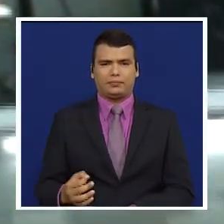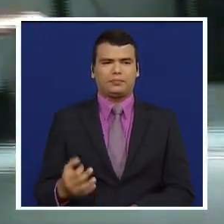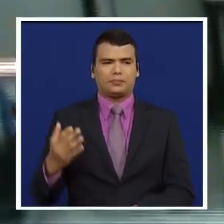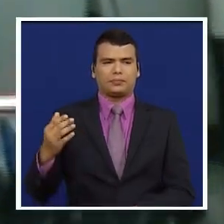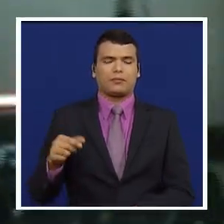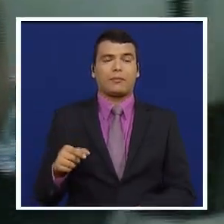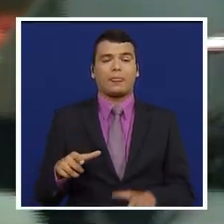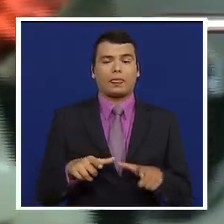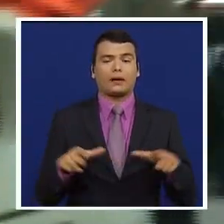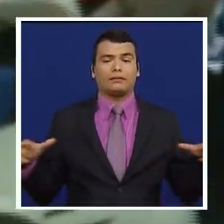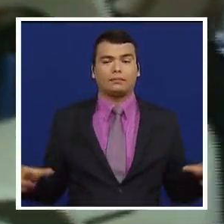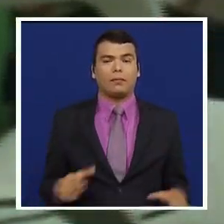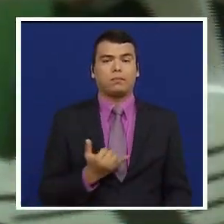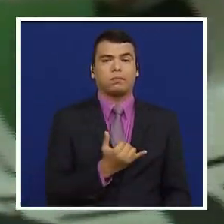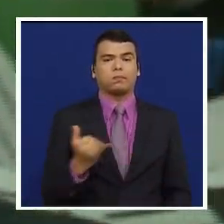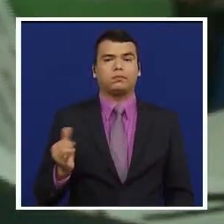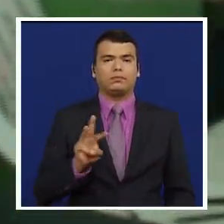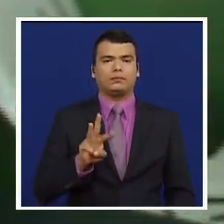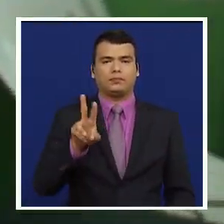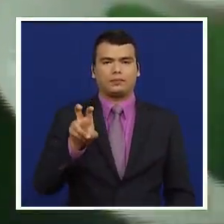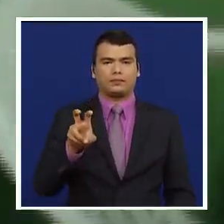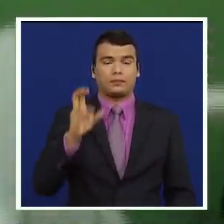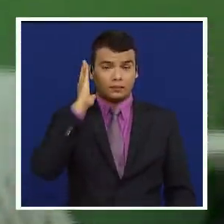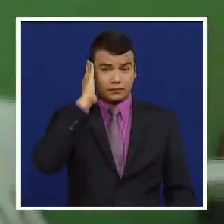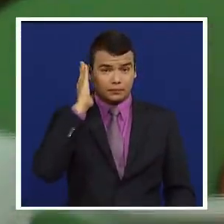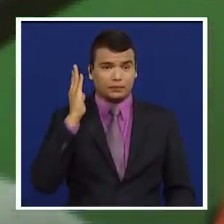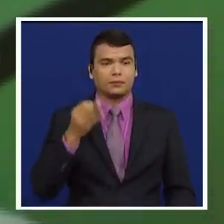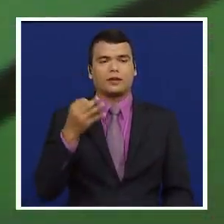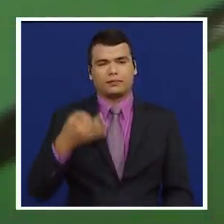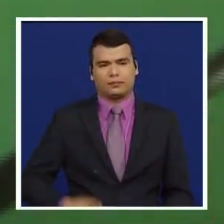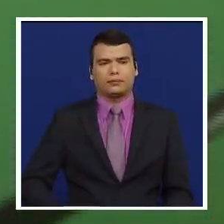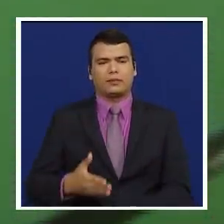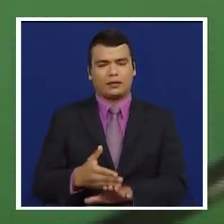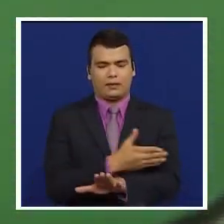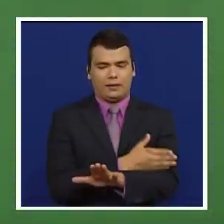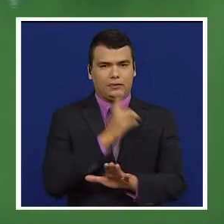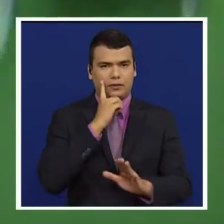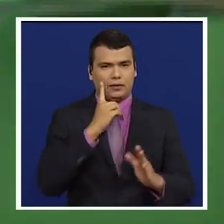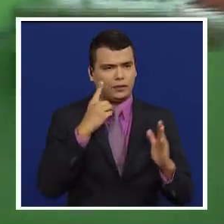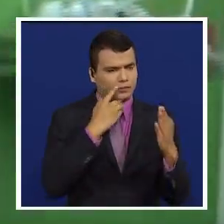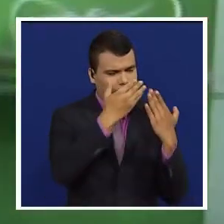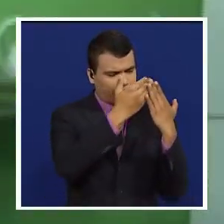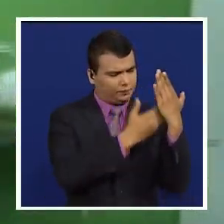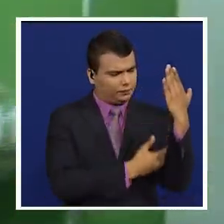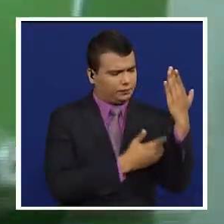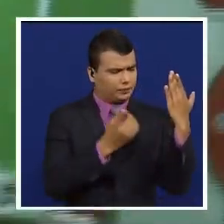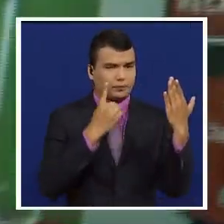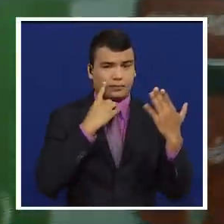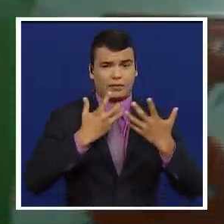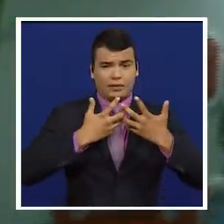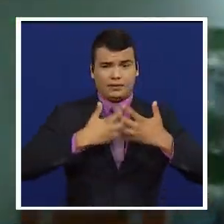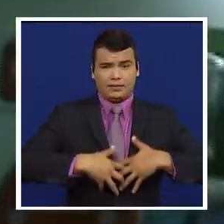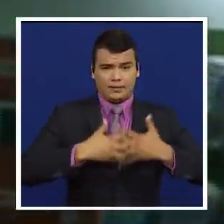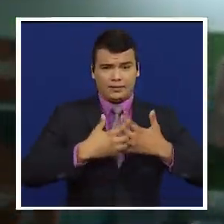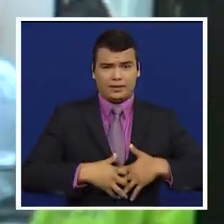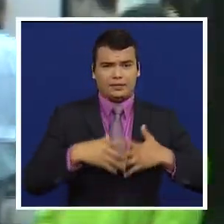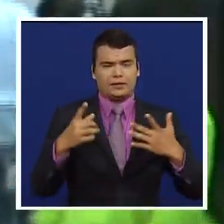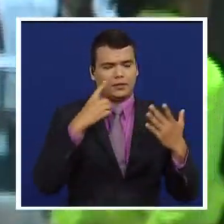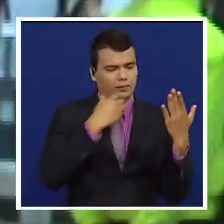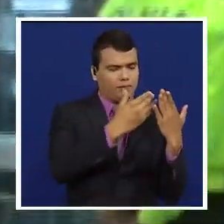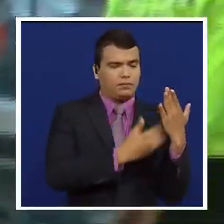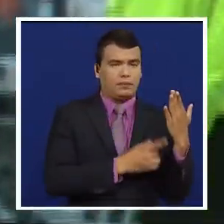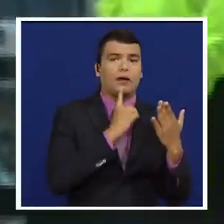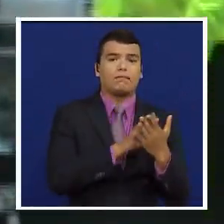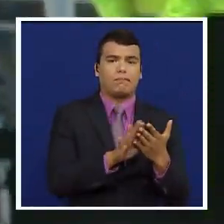estos establecimientos 37 celulares que debidamente confrontados con la base de datos aparecen